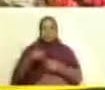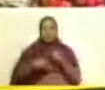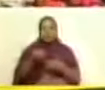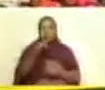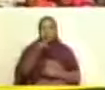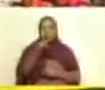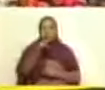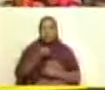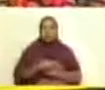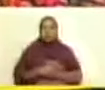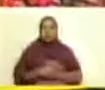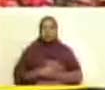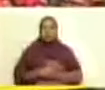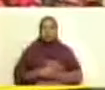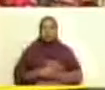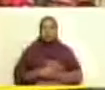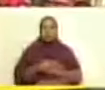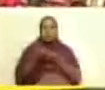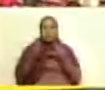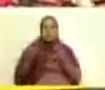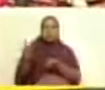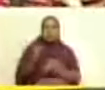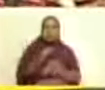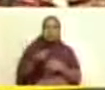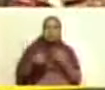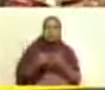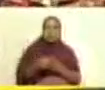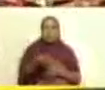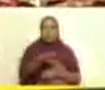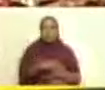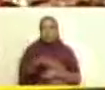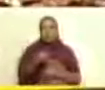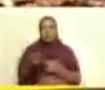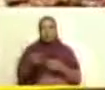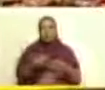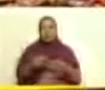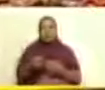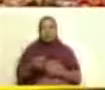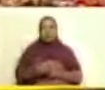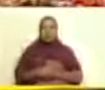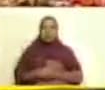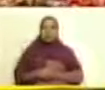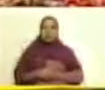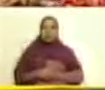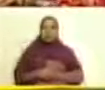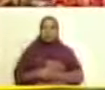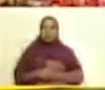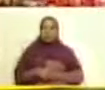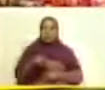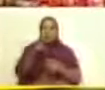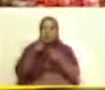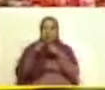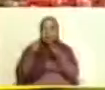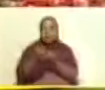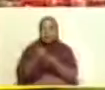redactado en las siete mesas nacionales que coordinaron la consulta, el debate y acción de